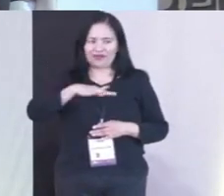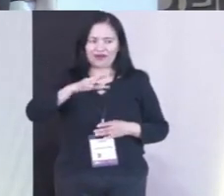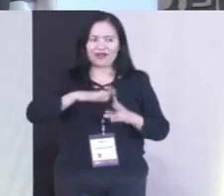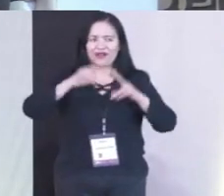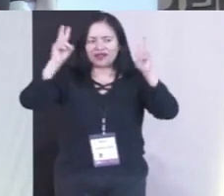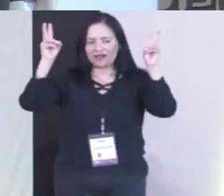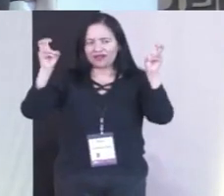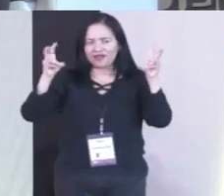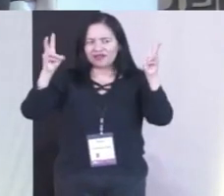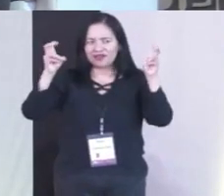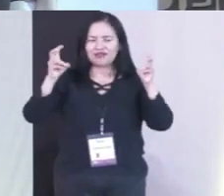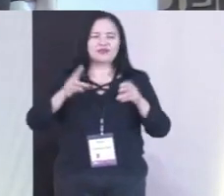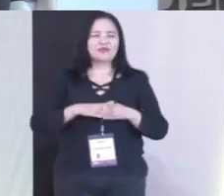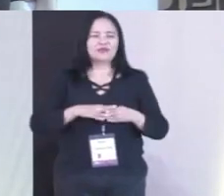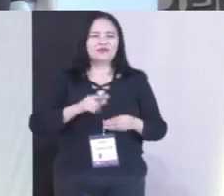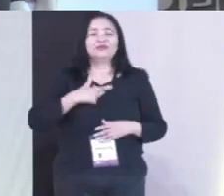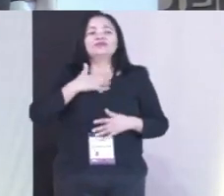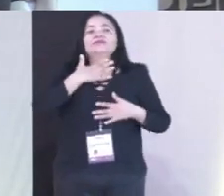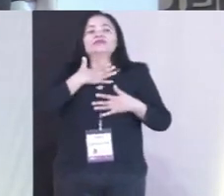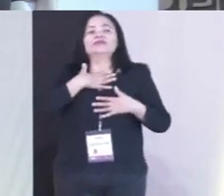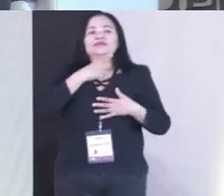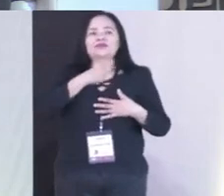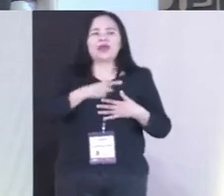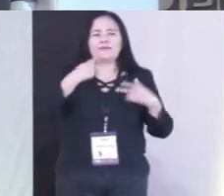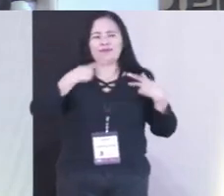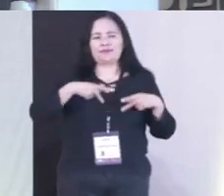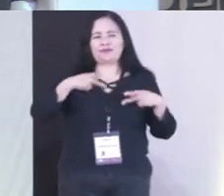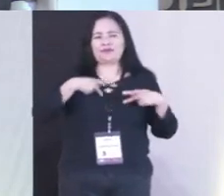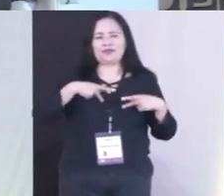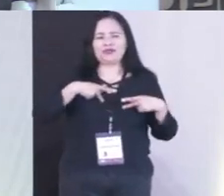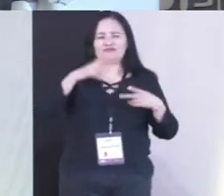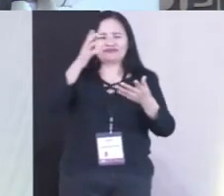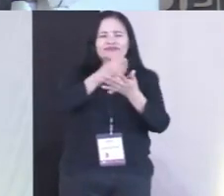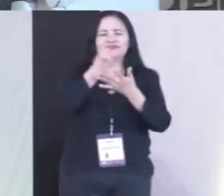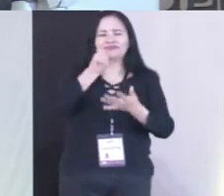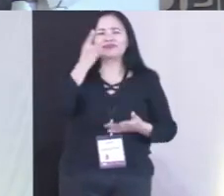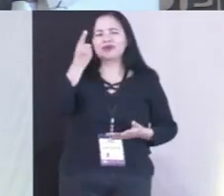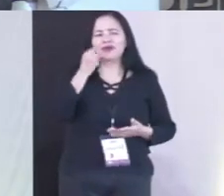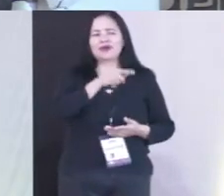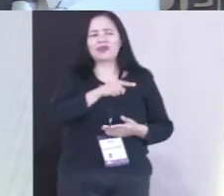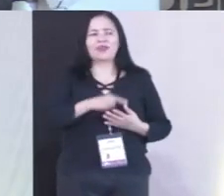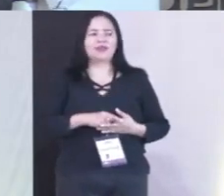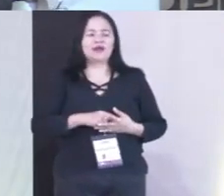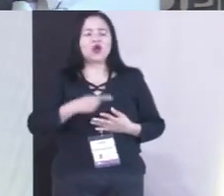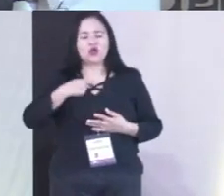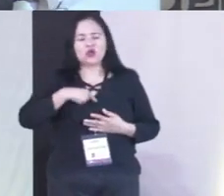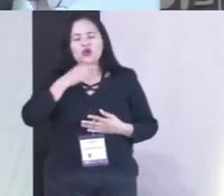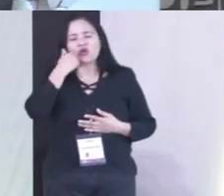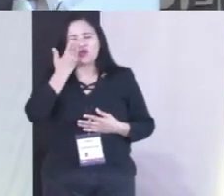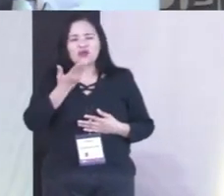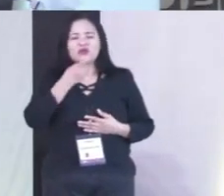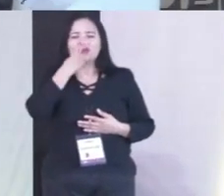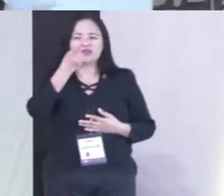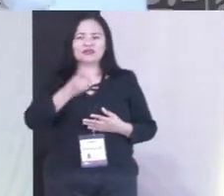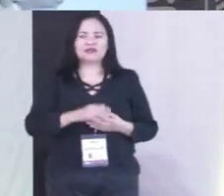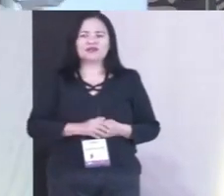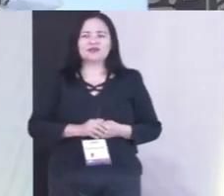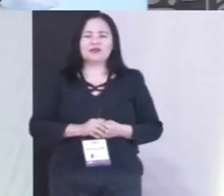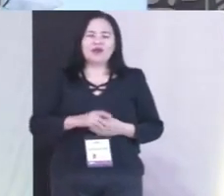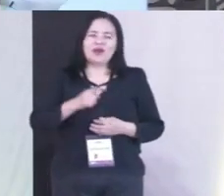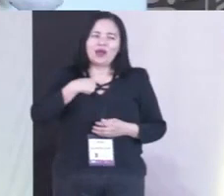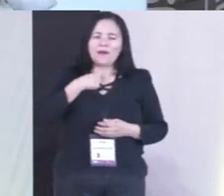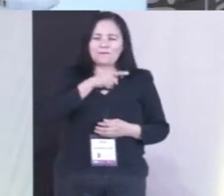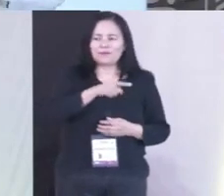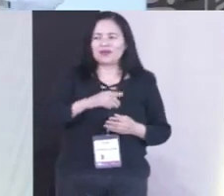hablar del libro, me gustaría hablar del autor. Es decir, yo quiero decirles que pues me da